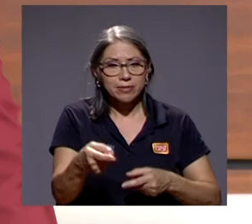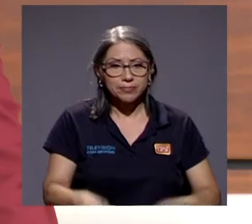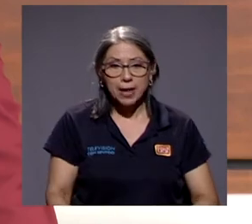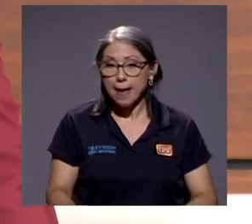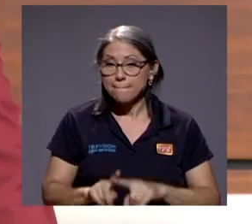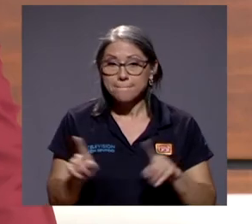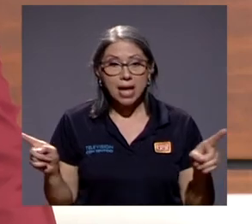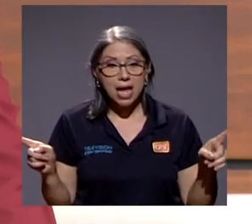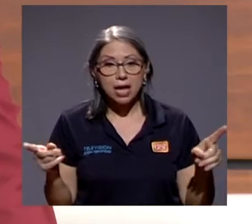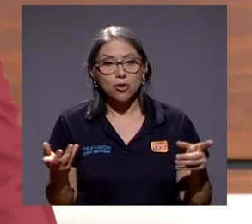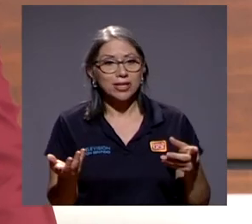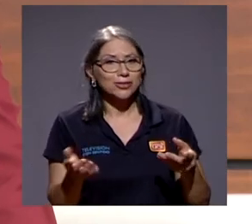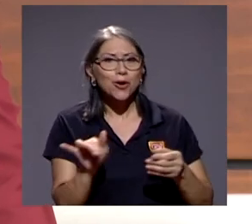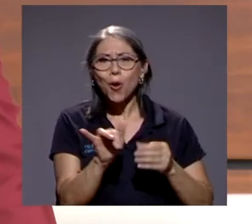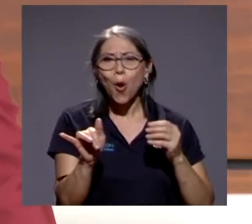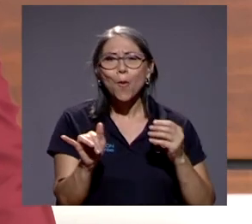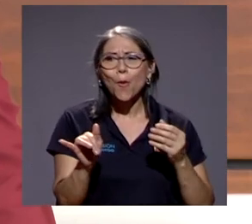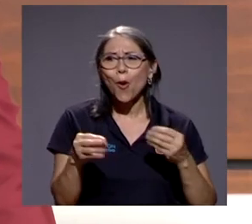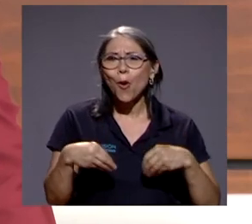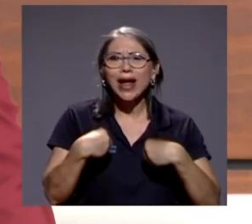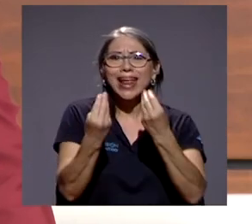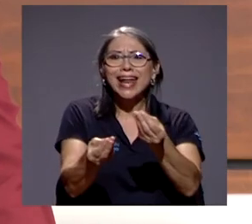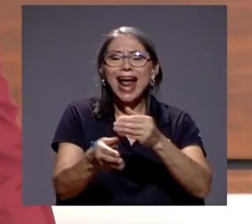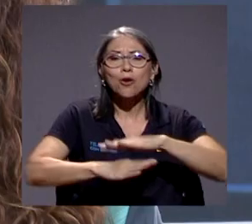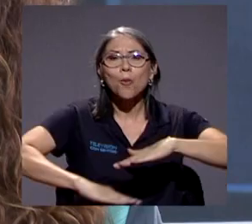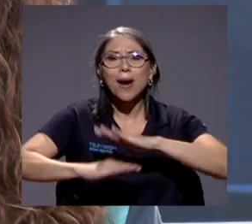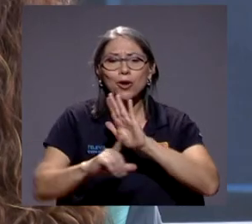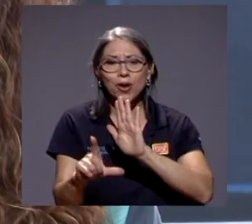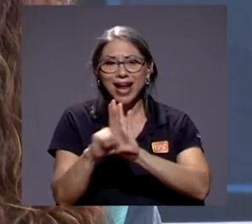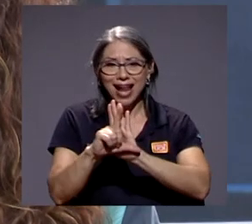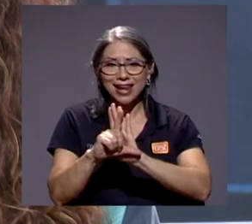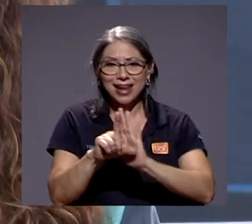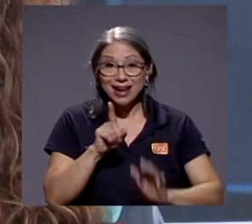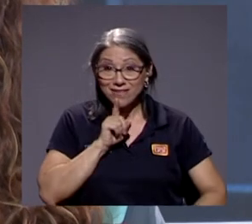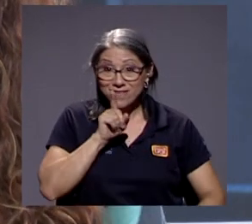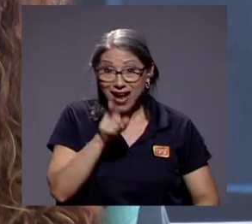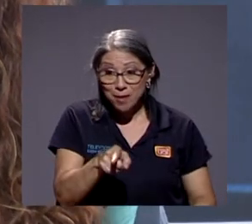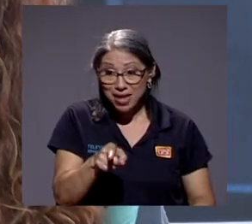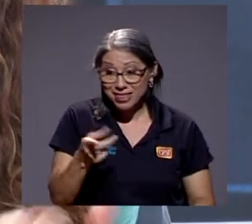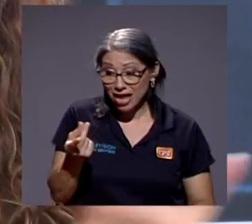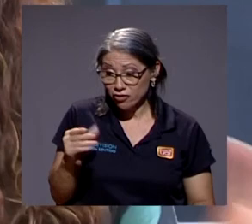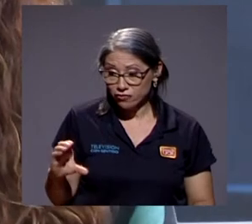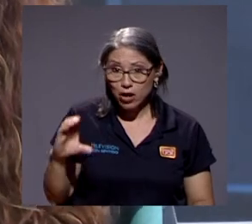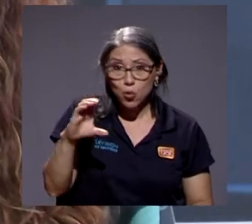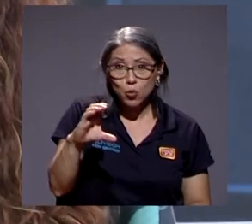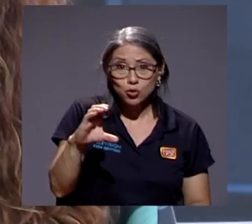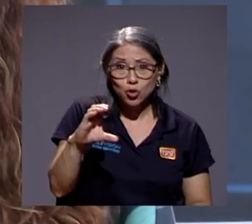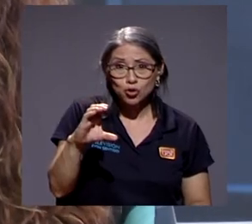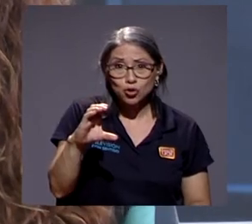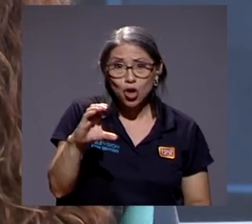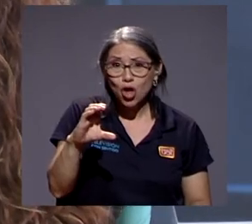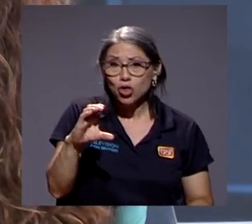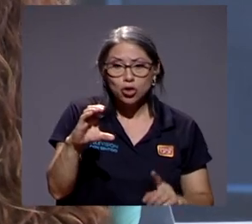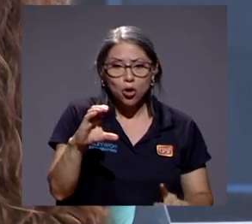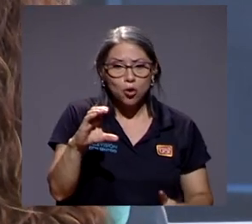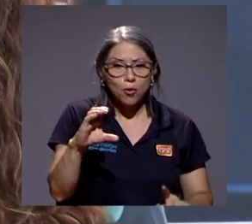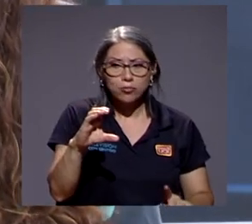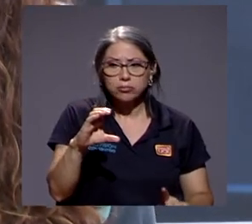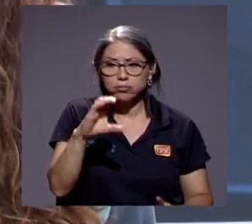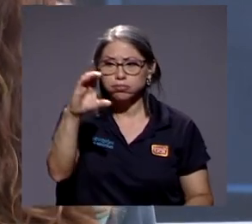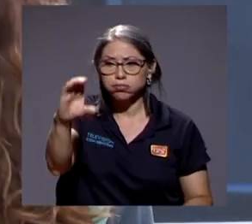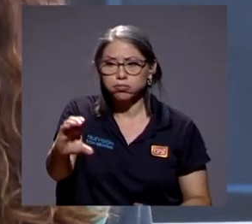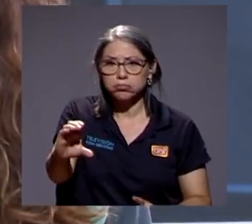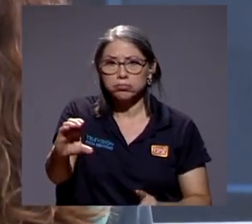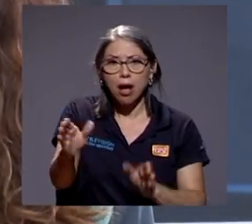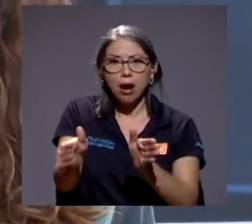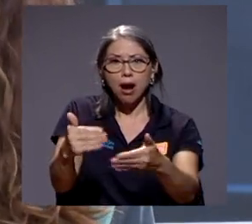básicamente es como generar un marco legal para que realmente los recursos disponibles no se vayan a caja única y que no